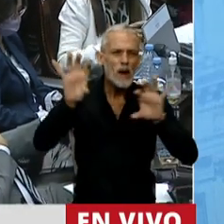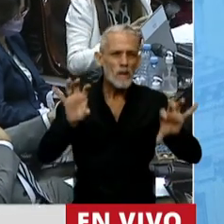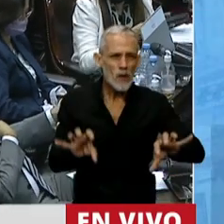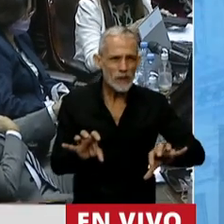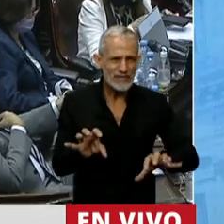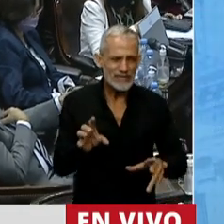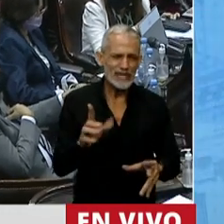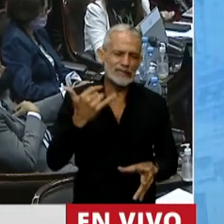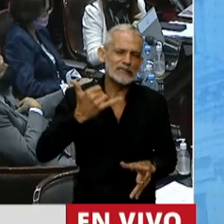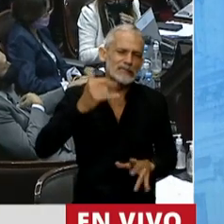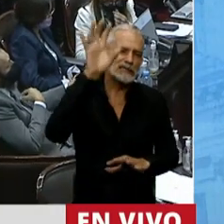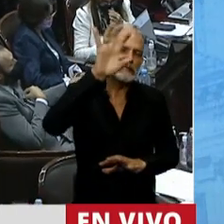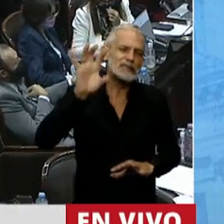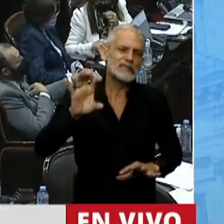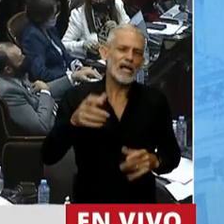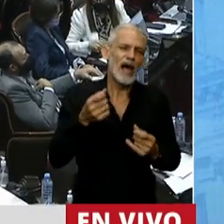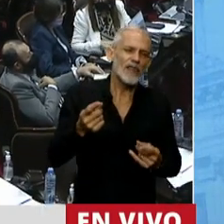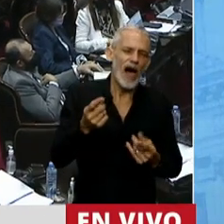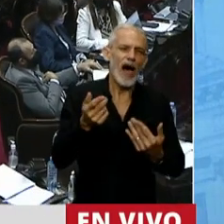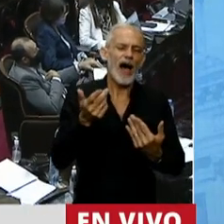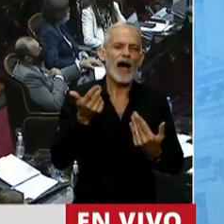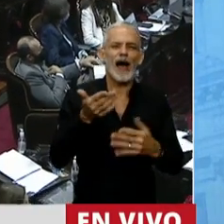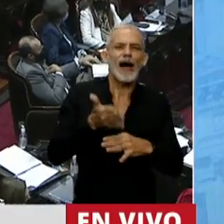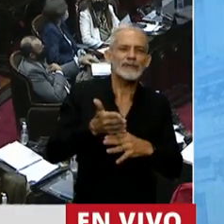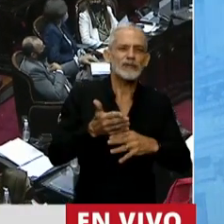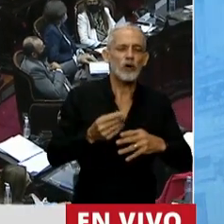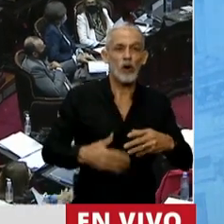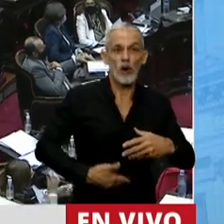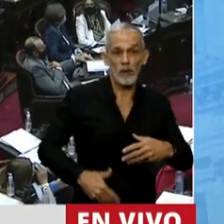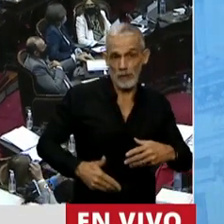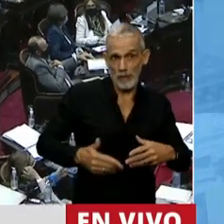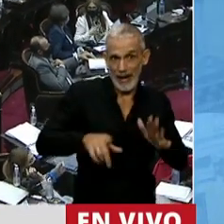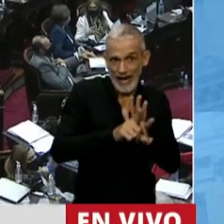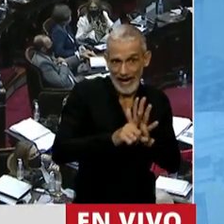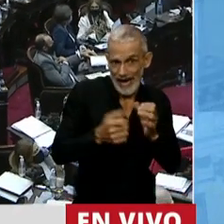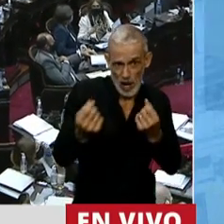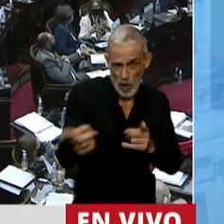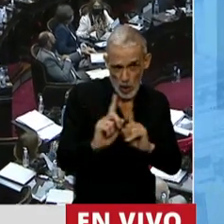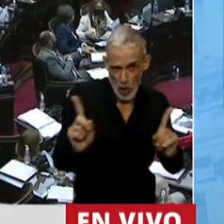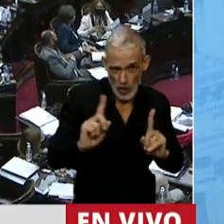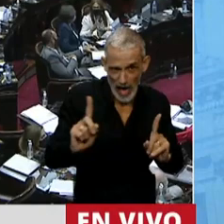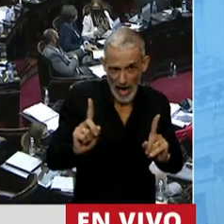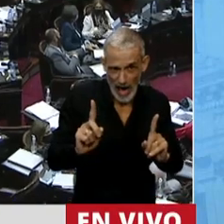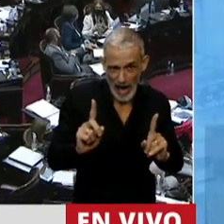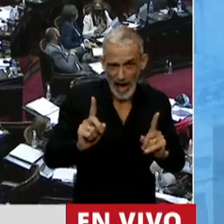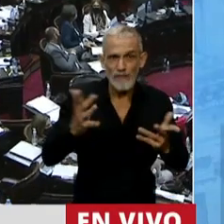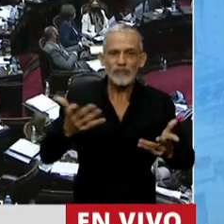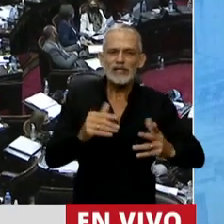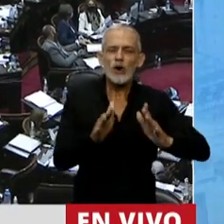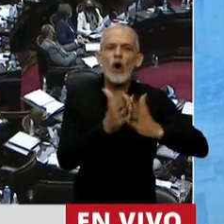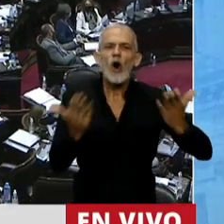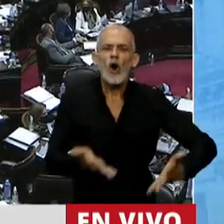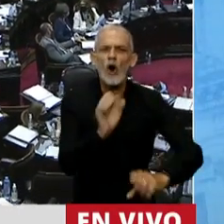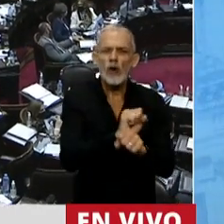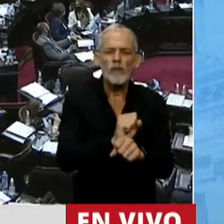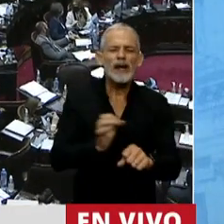siquiera se garantiza el acceso a la interrupción legal del embarazo. Y eso que está en el Código Penal desde hace